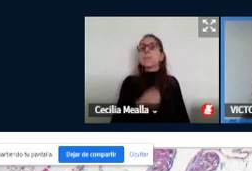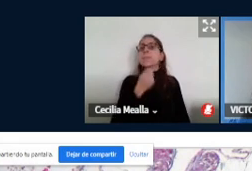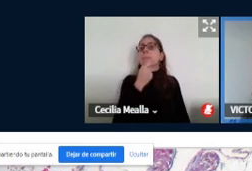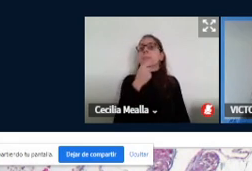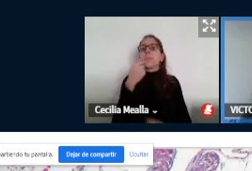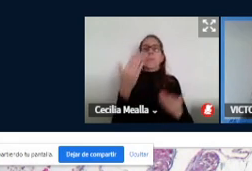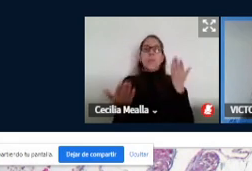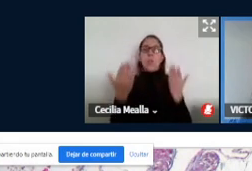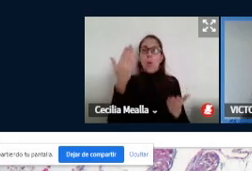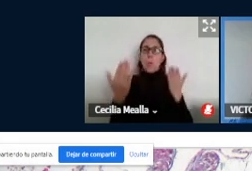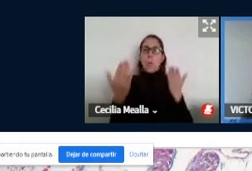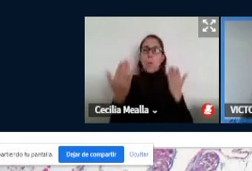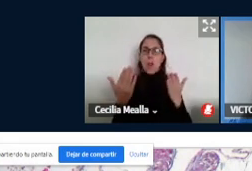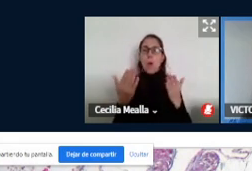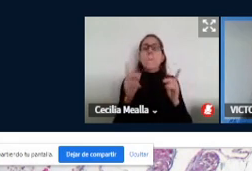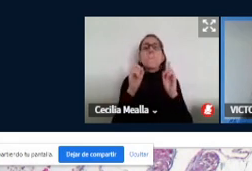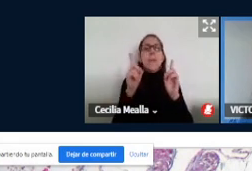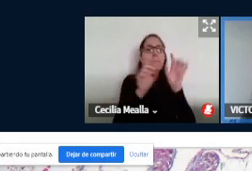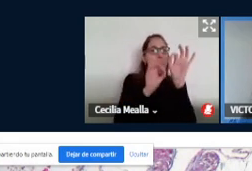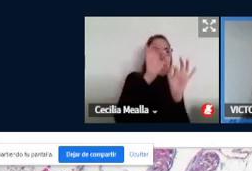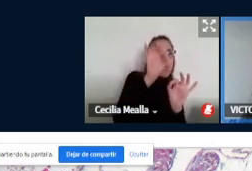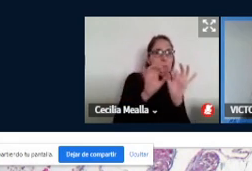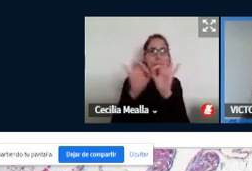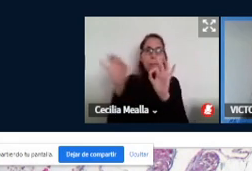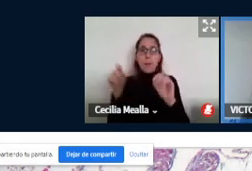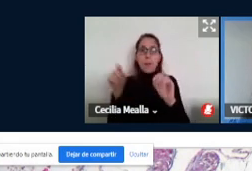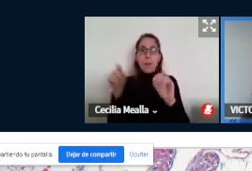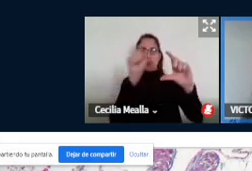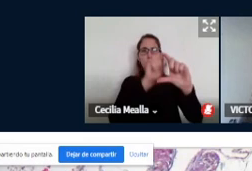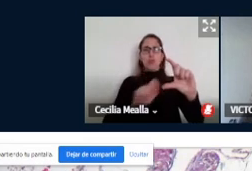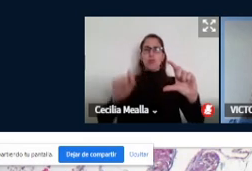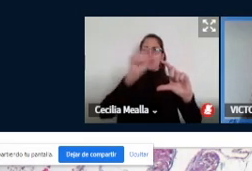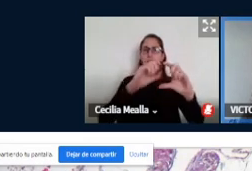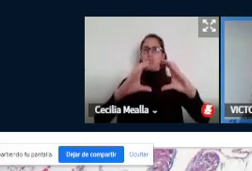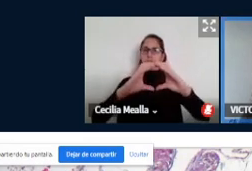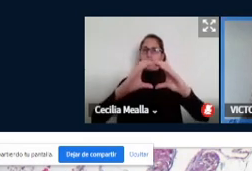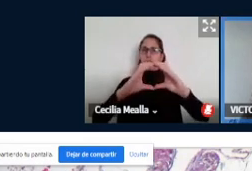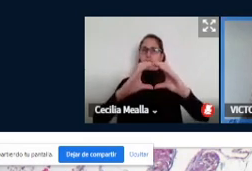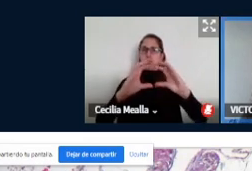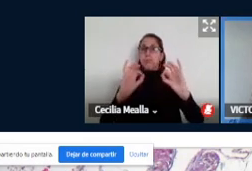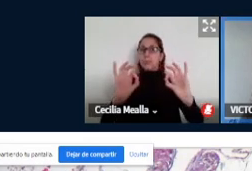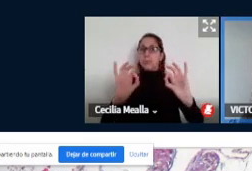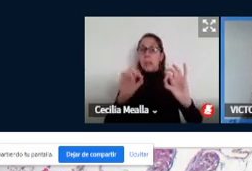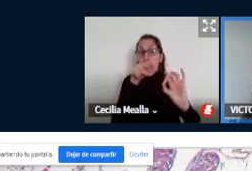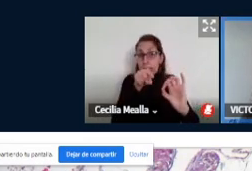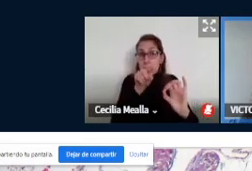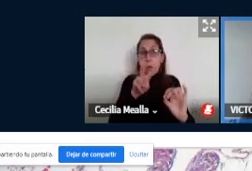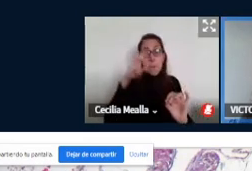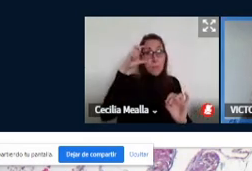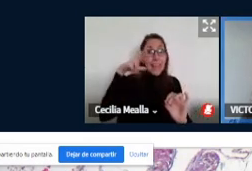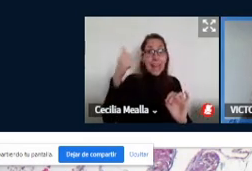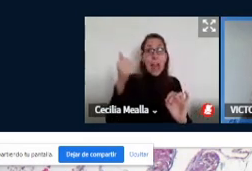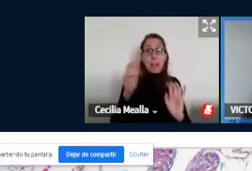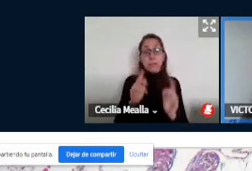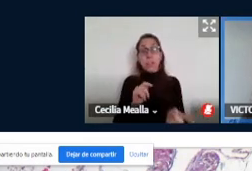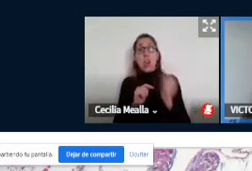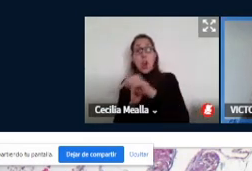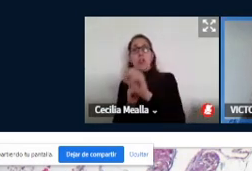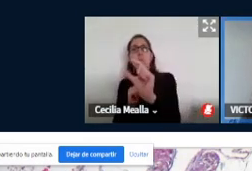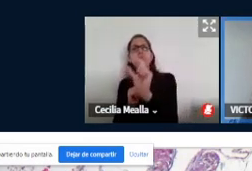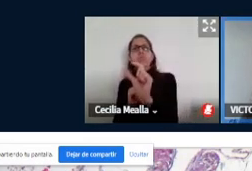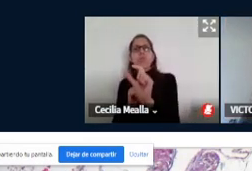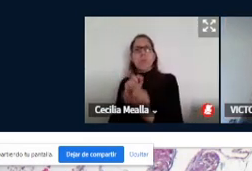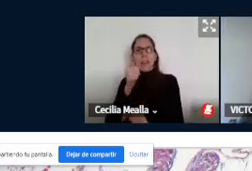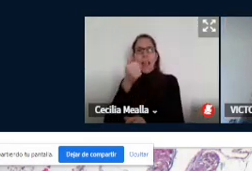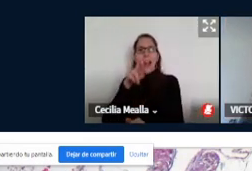si yo comparo mismo calibre, esto, y es redondito, es vena. Esto es arteria. Fíjense las capas